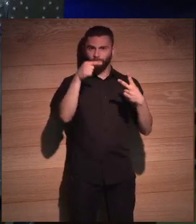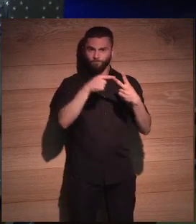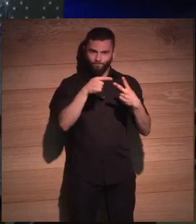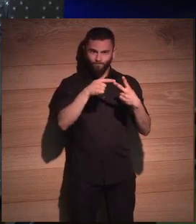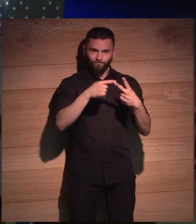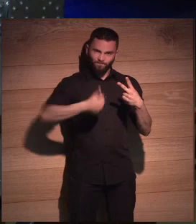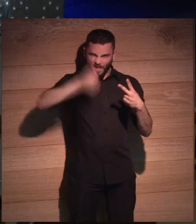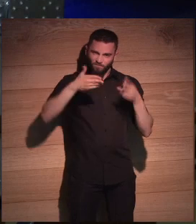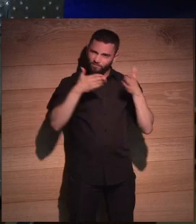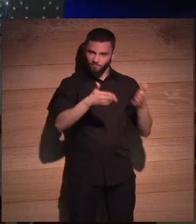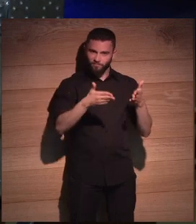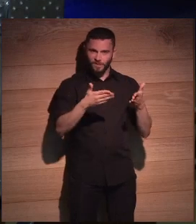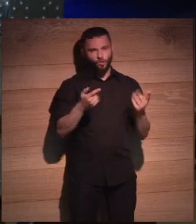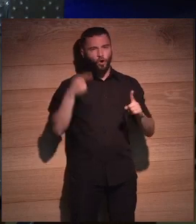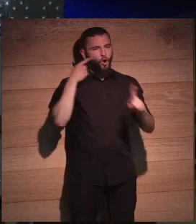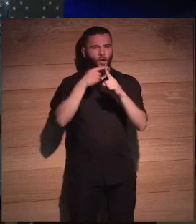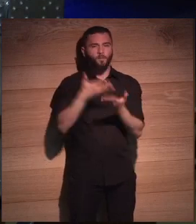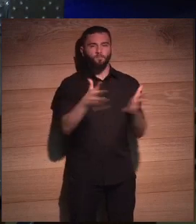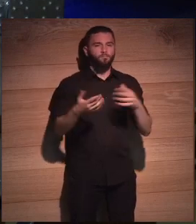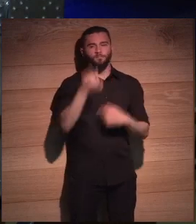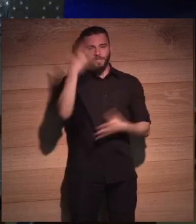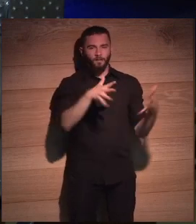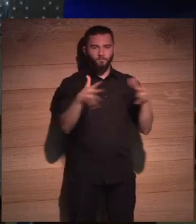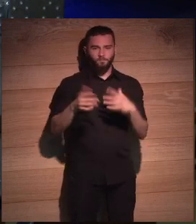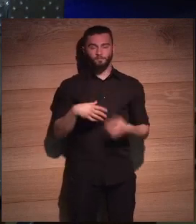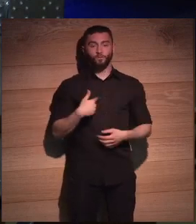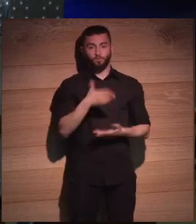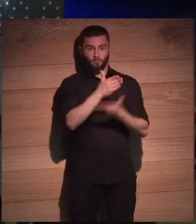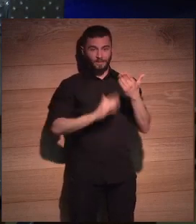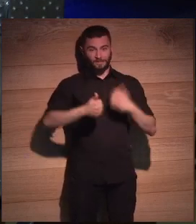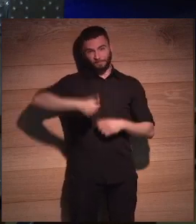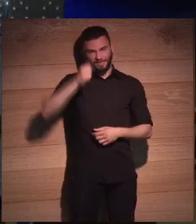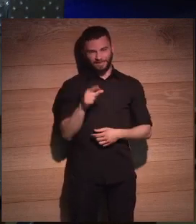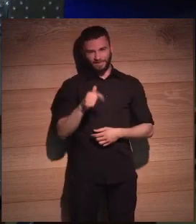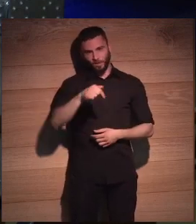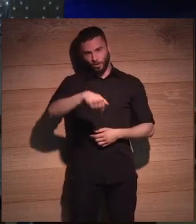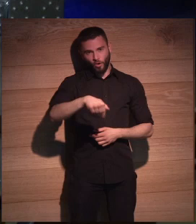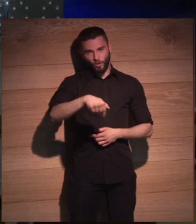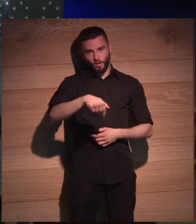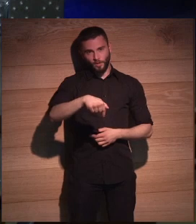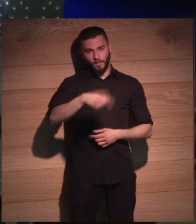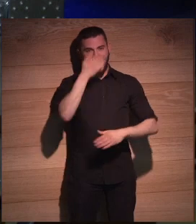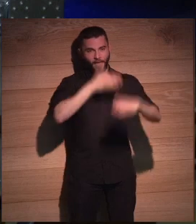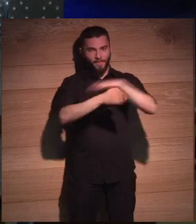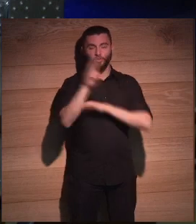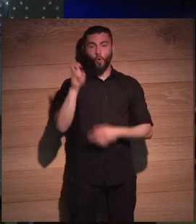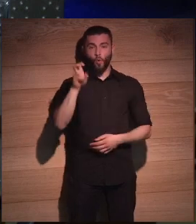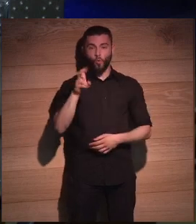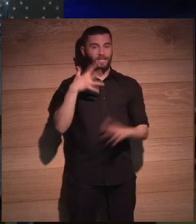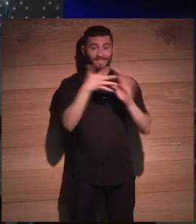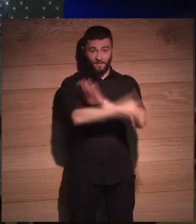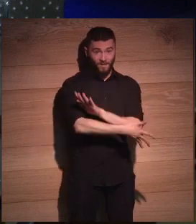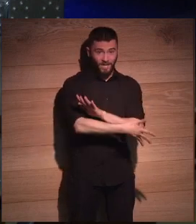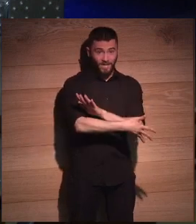esto es un poco para que veáis un poco, es por situarnos, ¿vale? Pero las partes que yo quería hablar más con vosotros hoy es el acceso útil y con